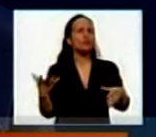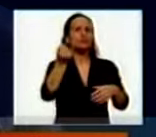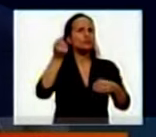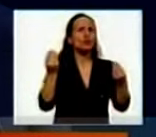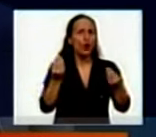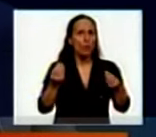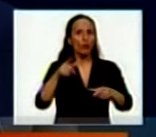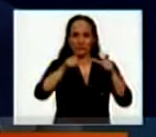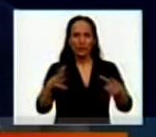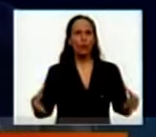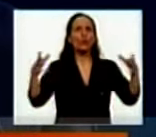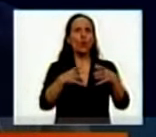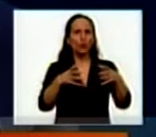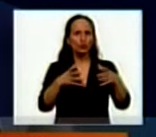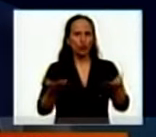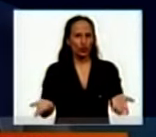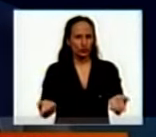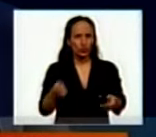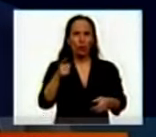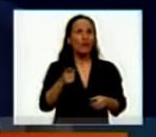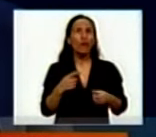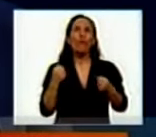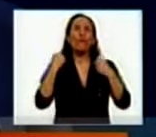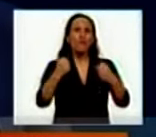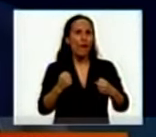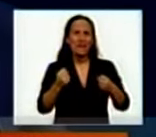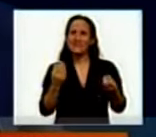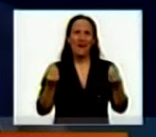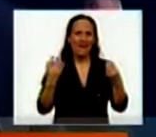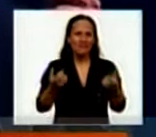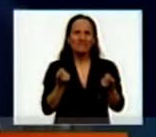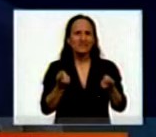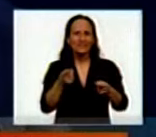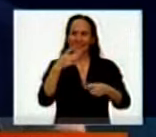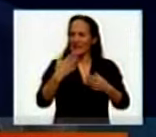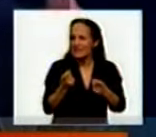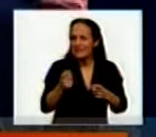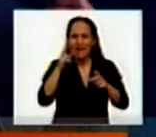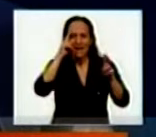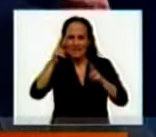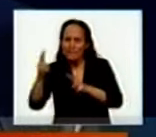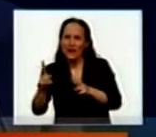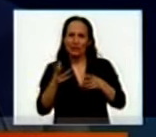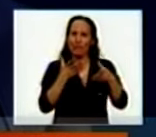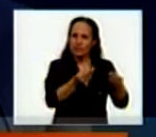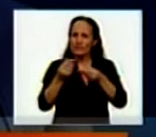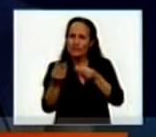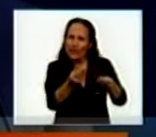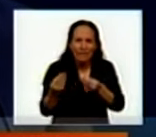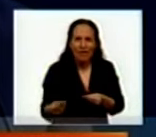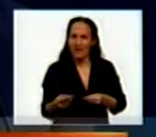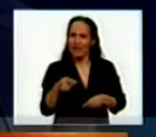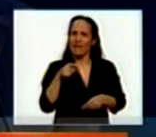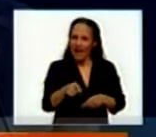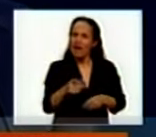podemos perder. Y es con la verdad y con la solidaridad y con el respeto en que vamos a construir.